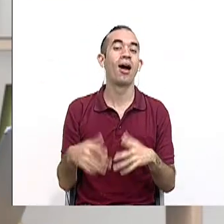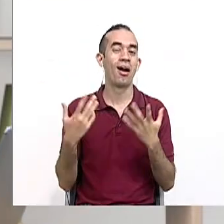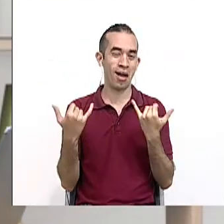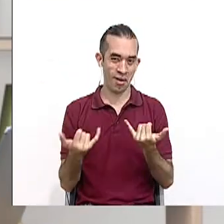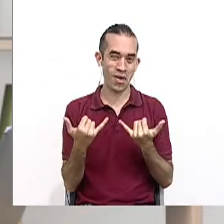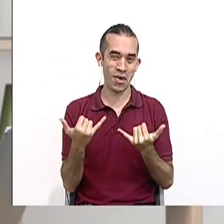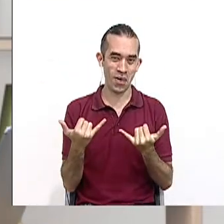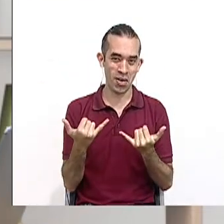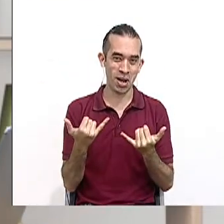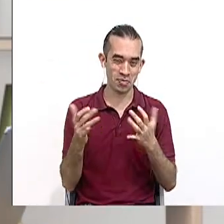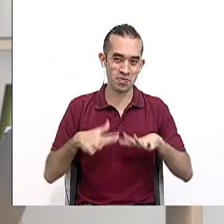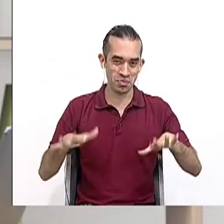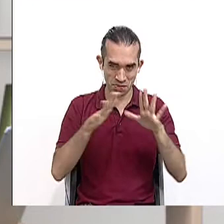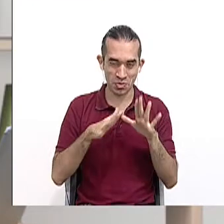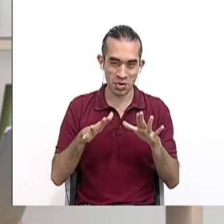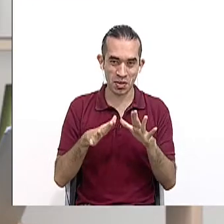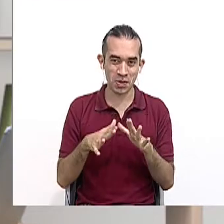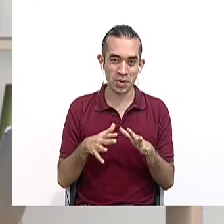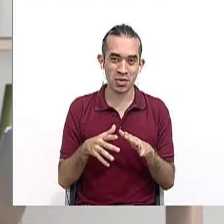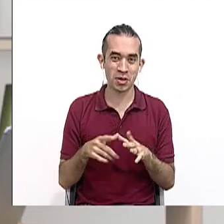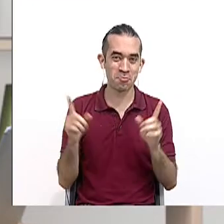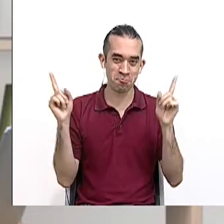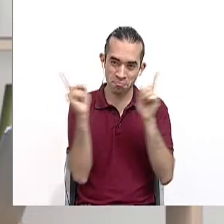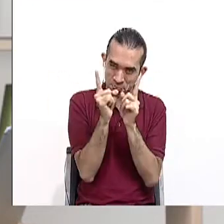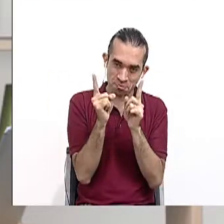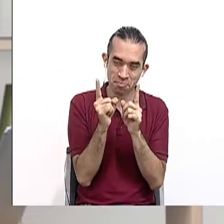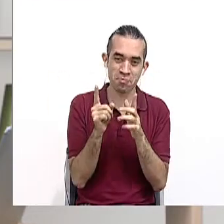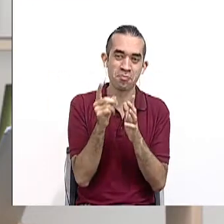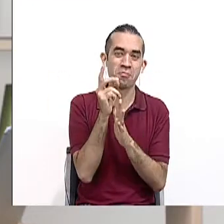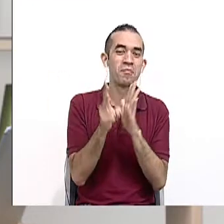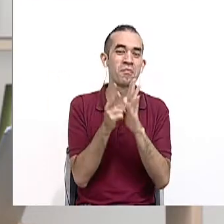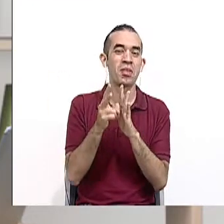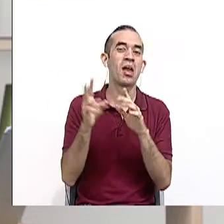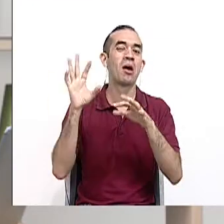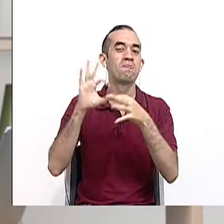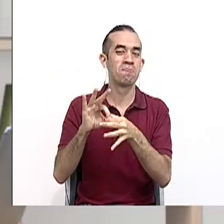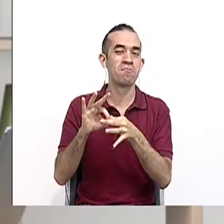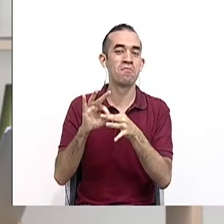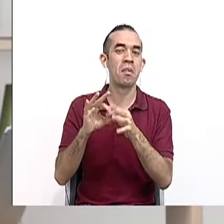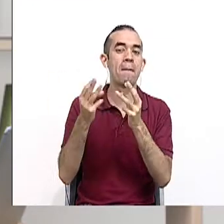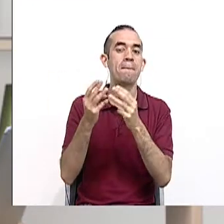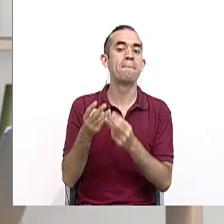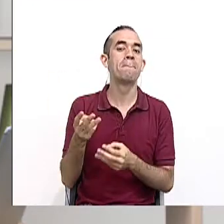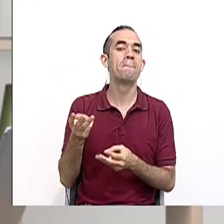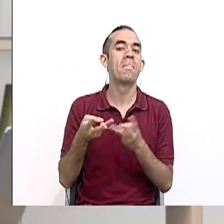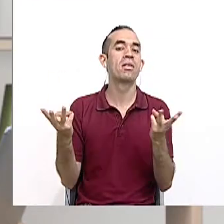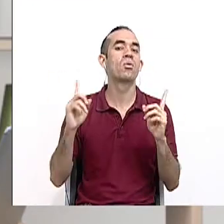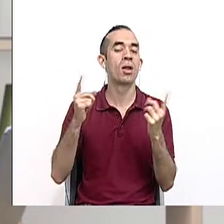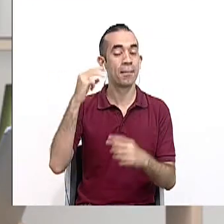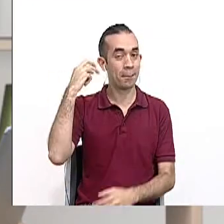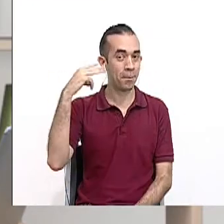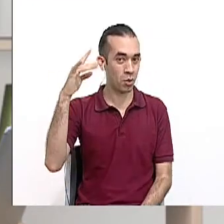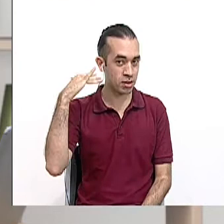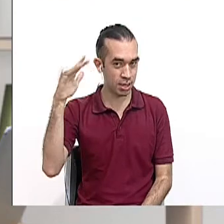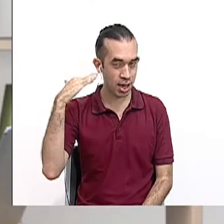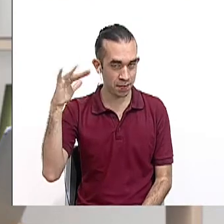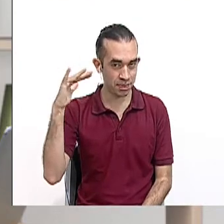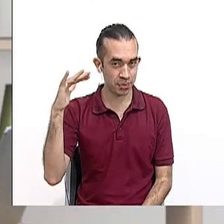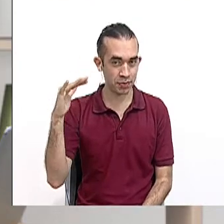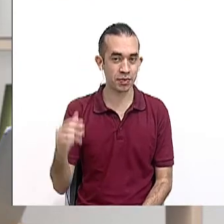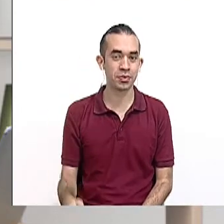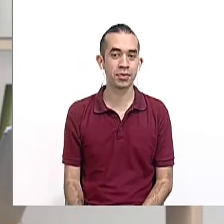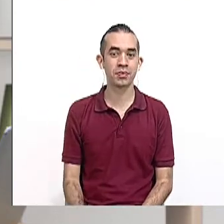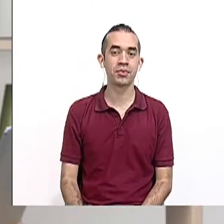compañía de este espacio, de este segmento, de la materia de música. Y vamos a ver la música, sí, con su